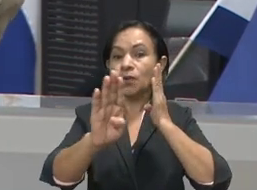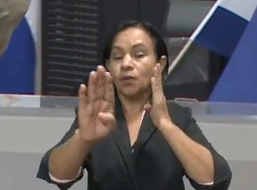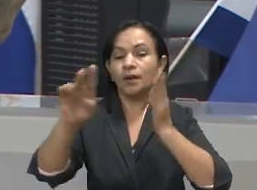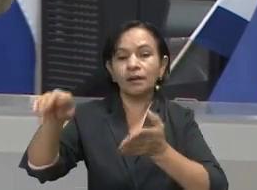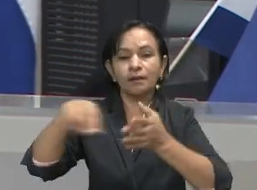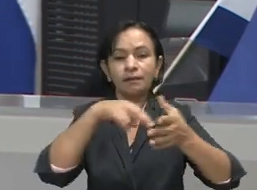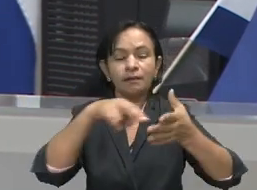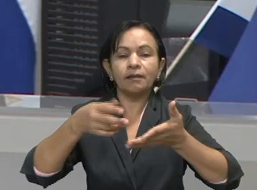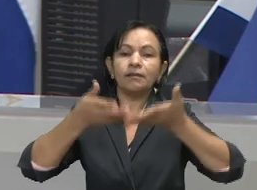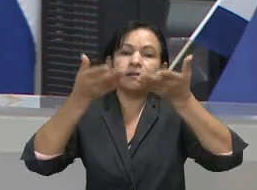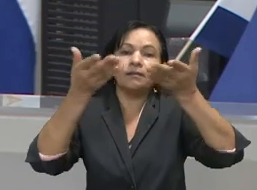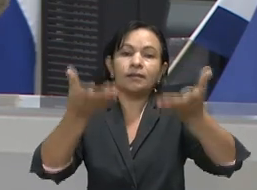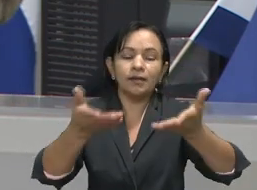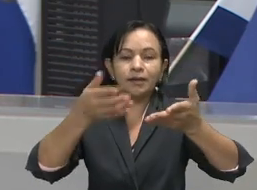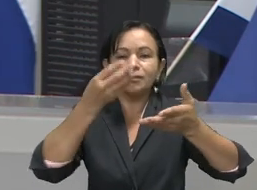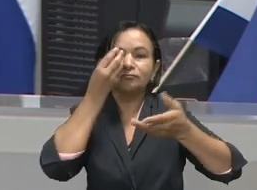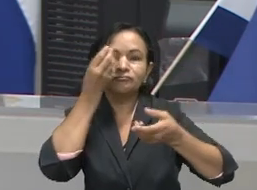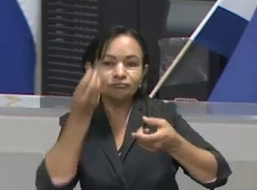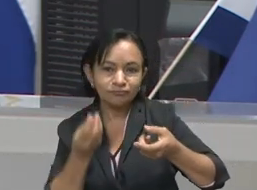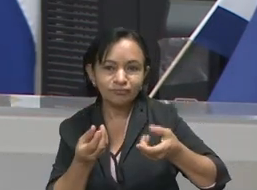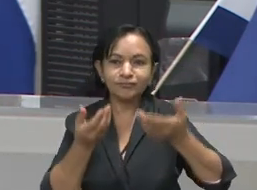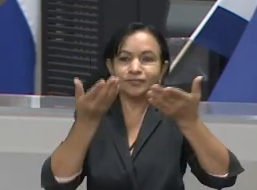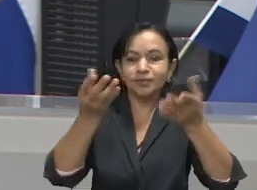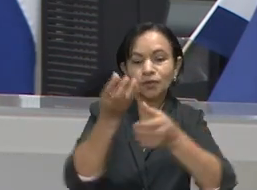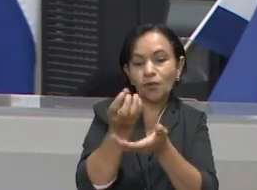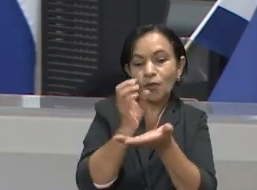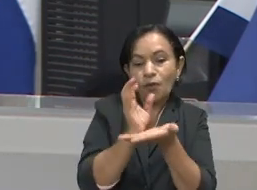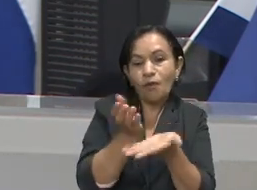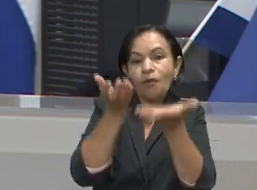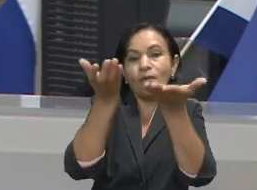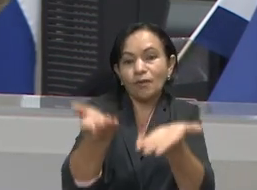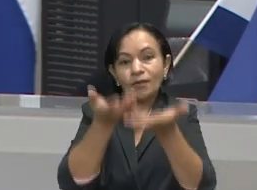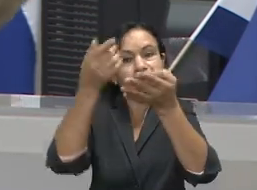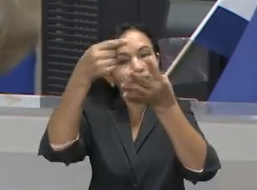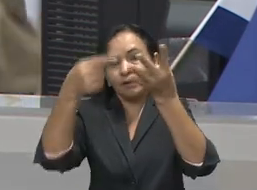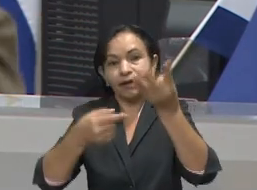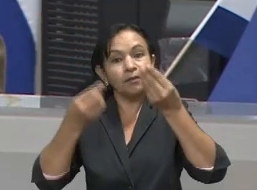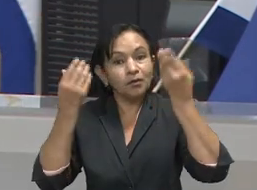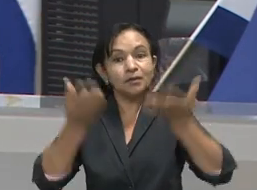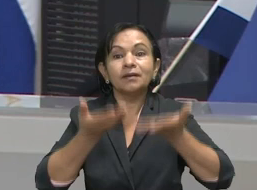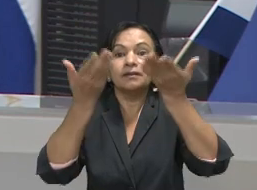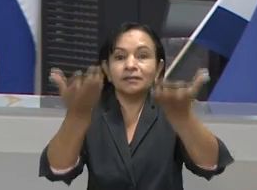fiesta y a ofrecerle chompipe y ofrecerle oro, etcétera, etcétera, etcétera.